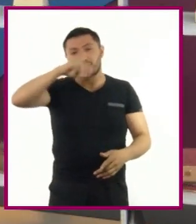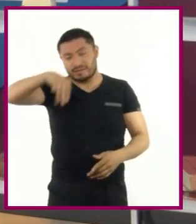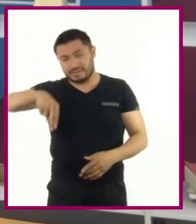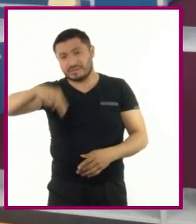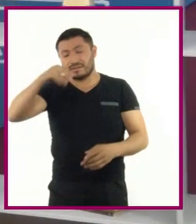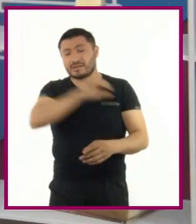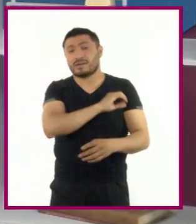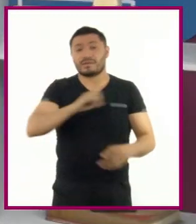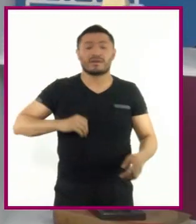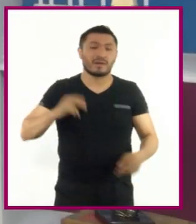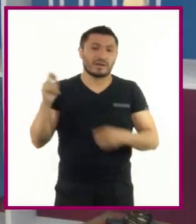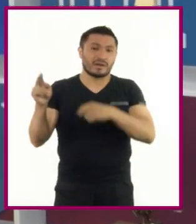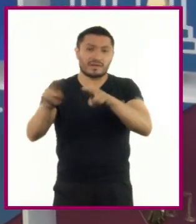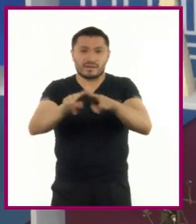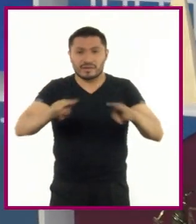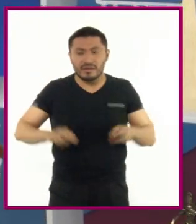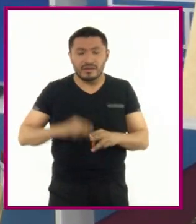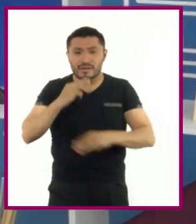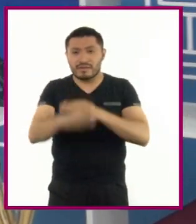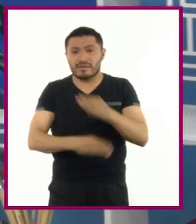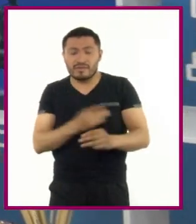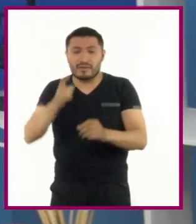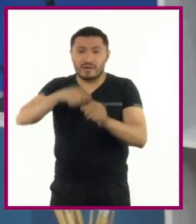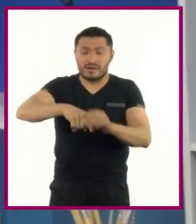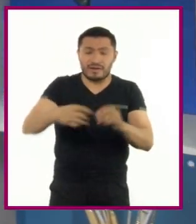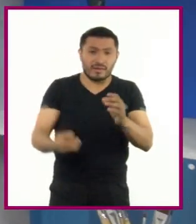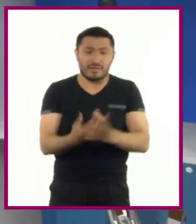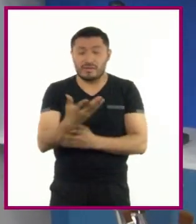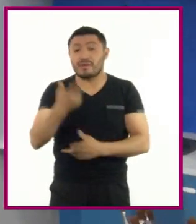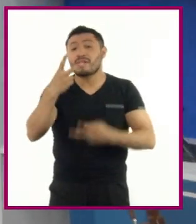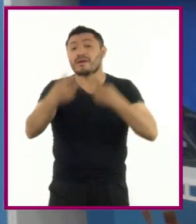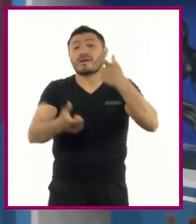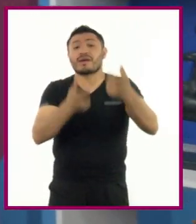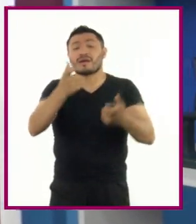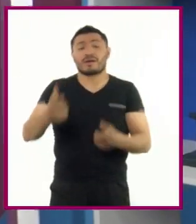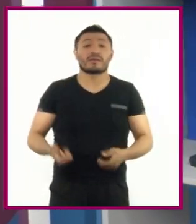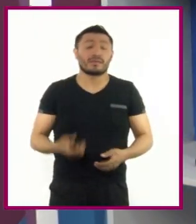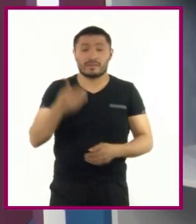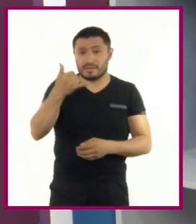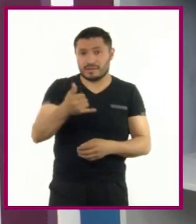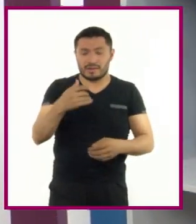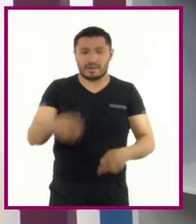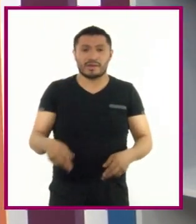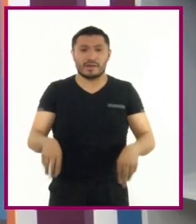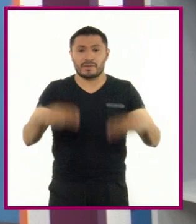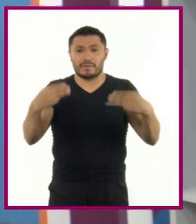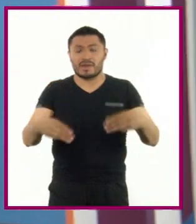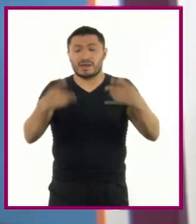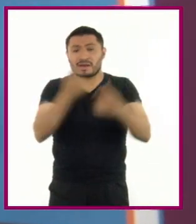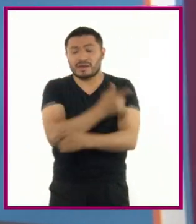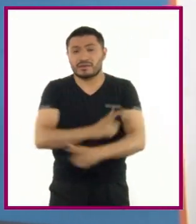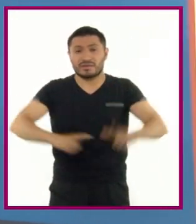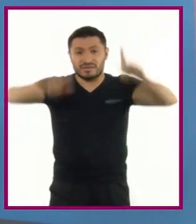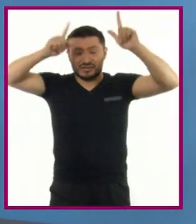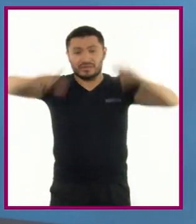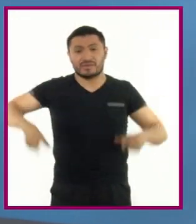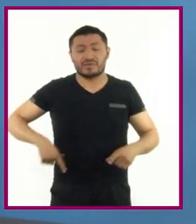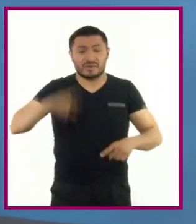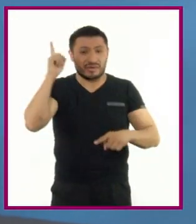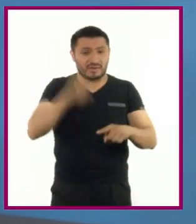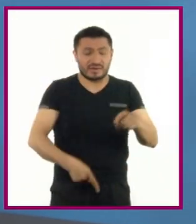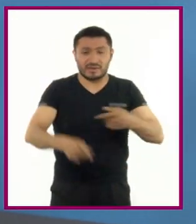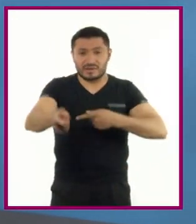mundo a integrarse a una nueva economía globalizada y liberar a los mercados del control del Estado con la esperanza